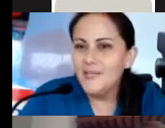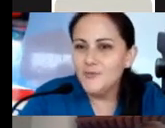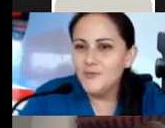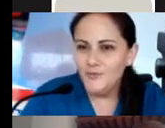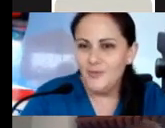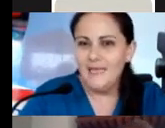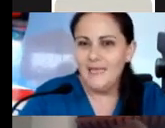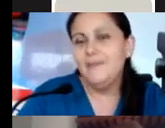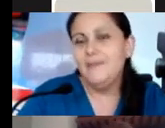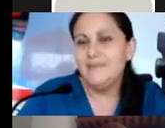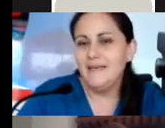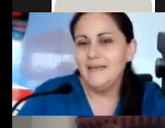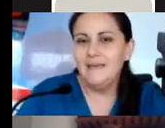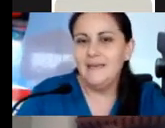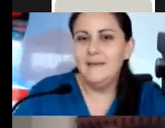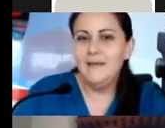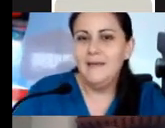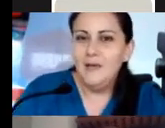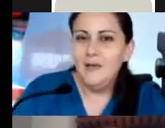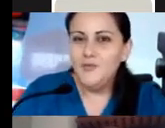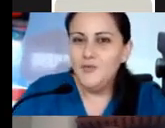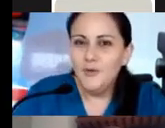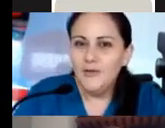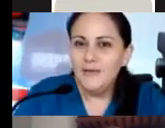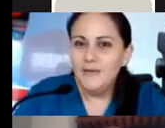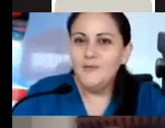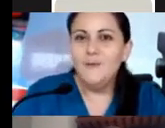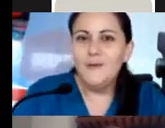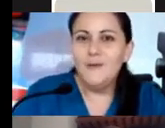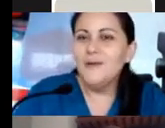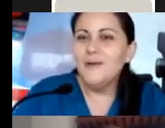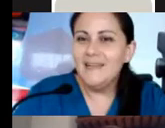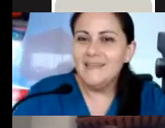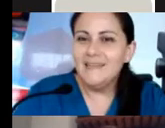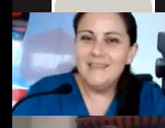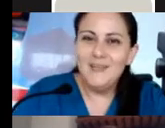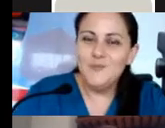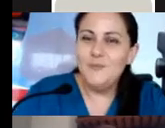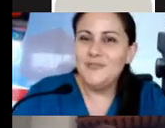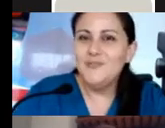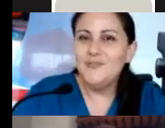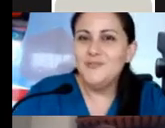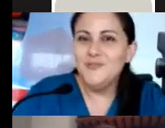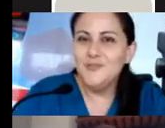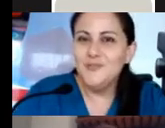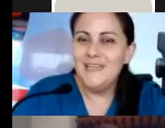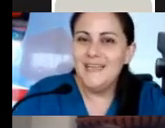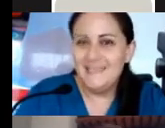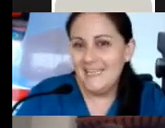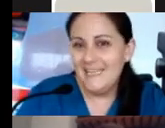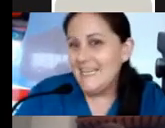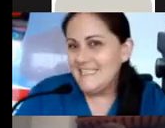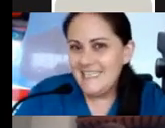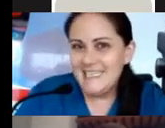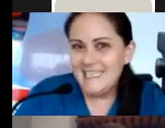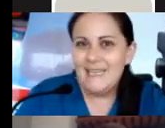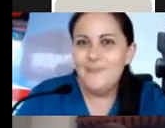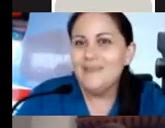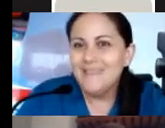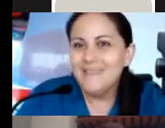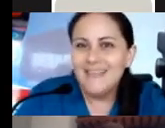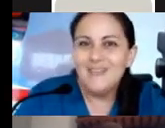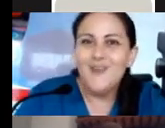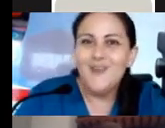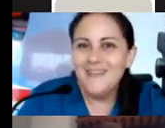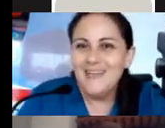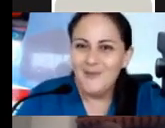solamente el asunto de la limpieza. Yo he ido a varios lugares y en los patios tienen las sillas ahí